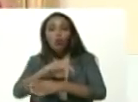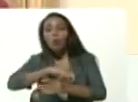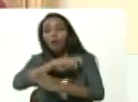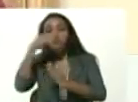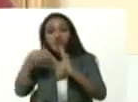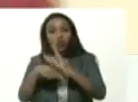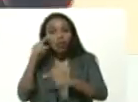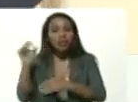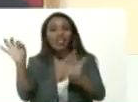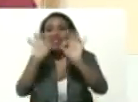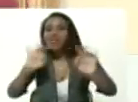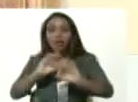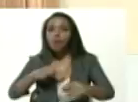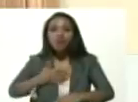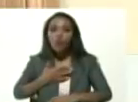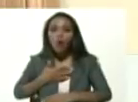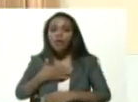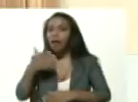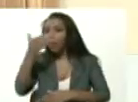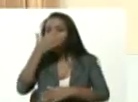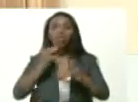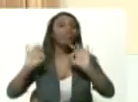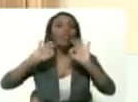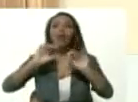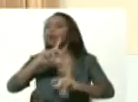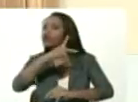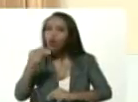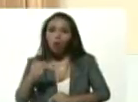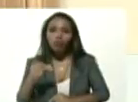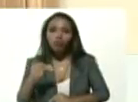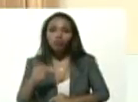en la calle sin tapaboca. Nadie es nadie.